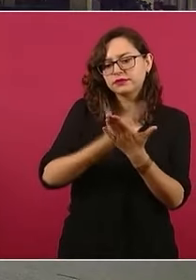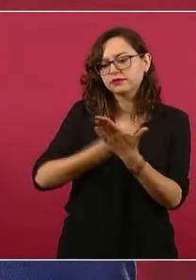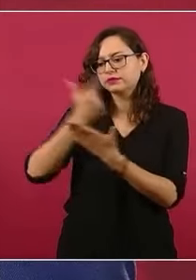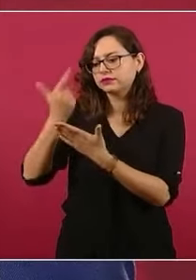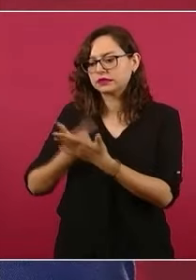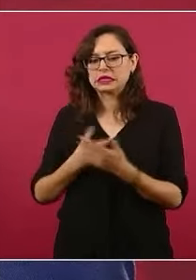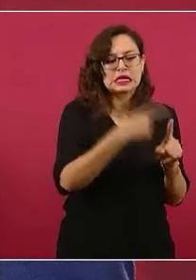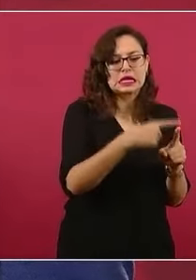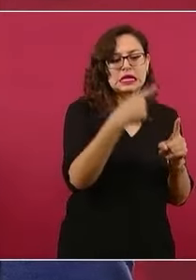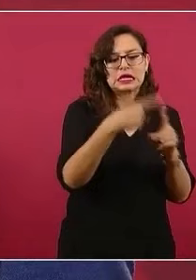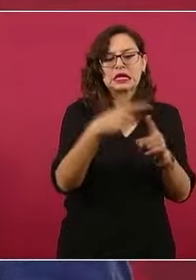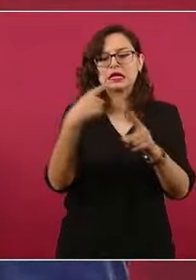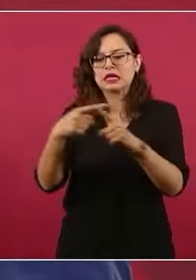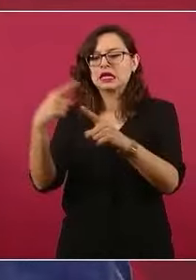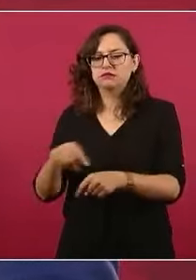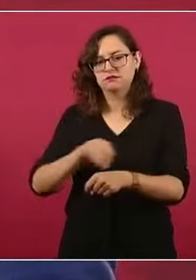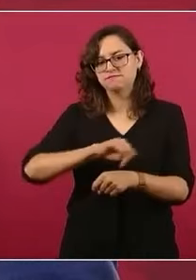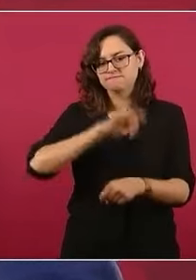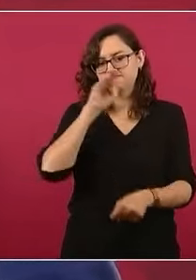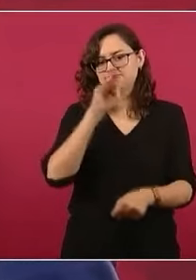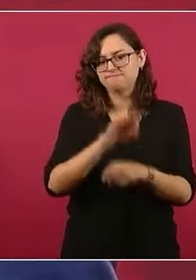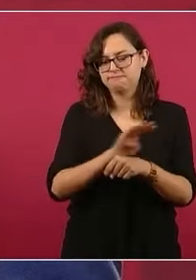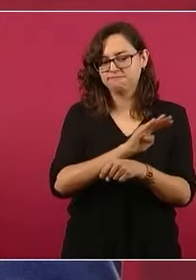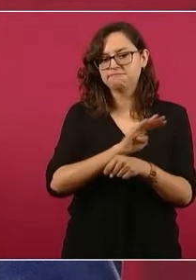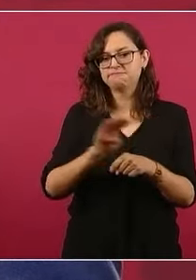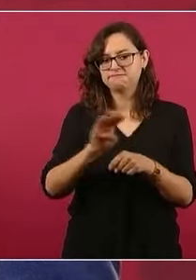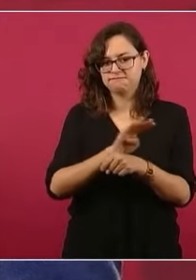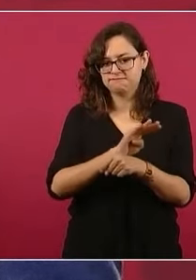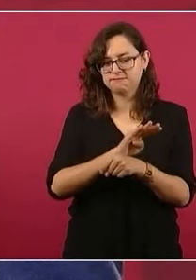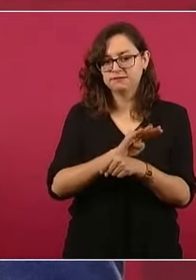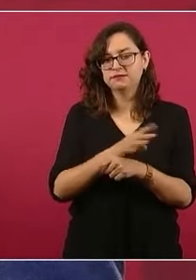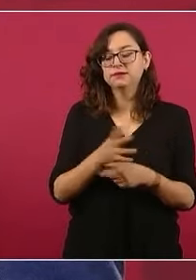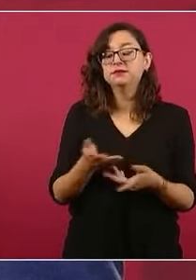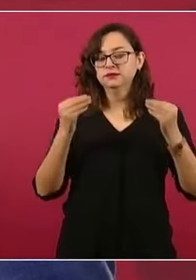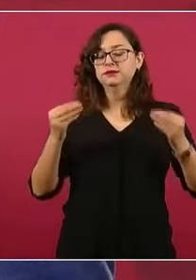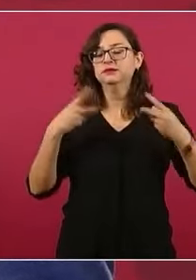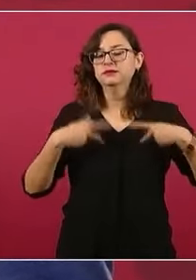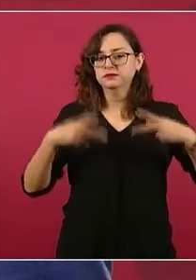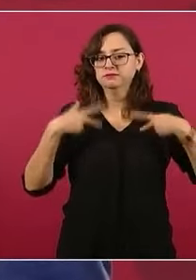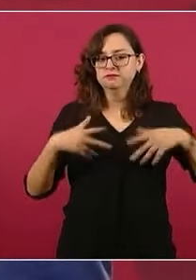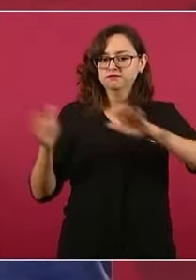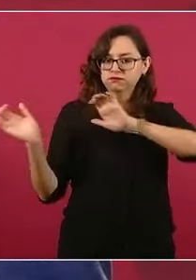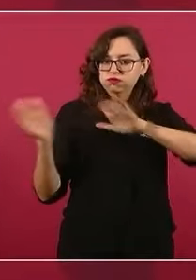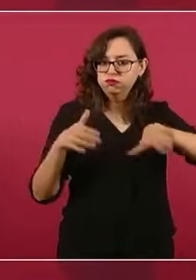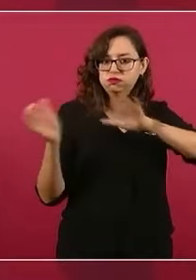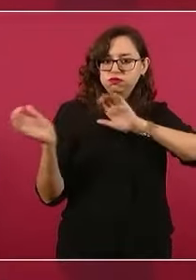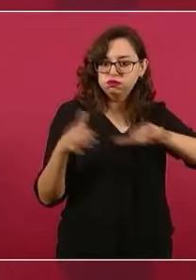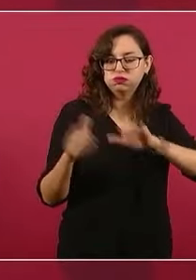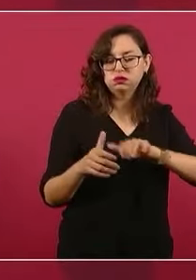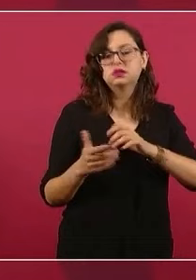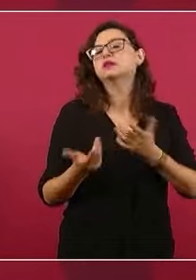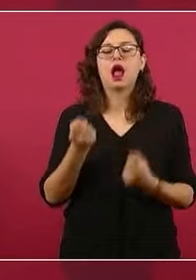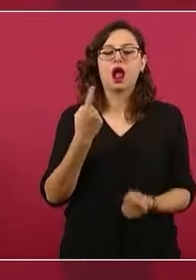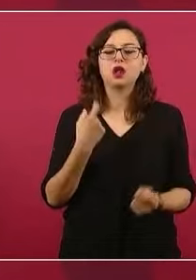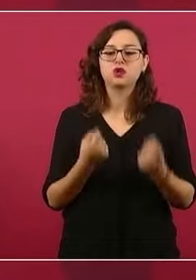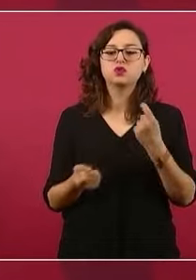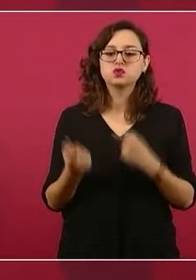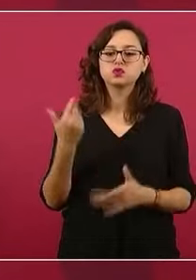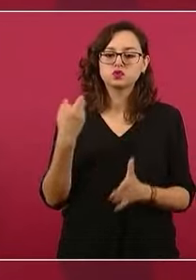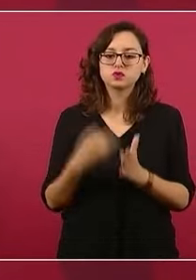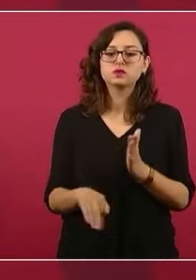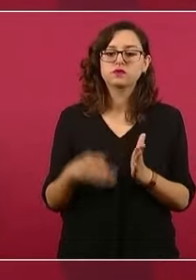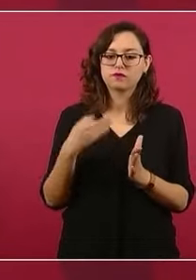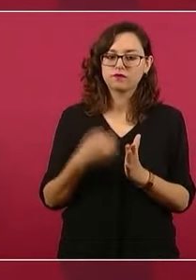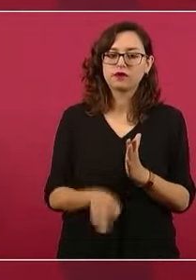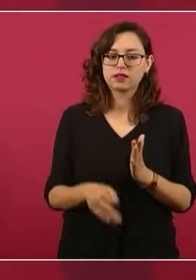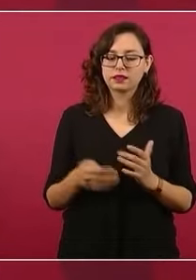las solicitudes. Ya se inscribieron muchos, o algunos faltan todavía, y ya